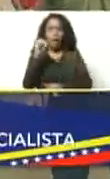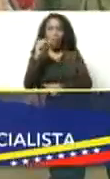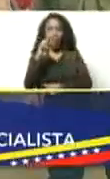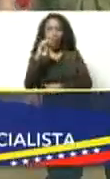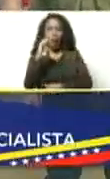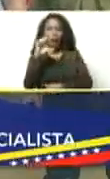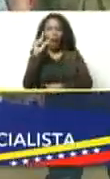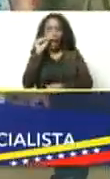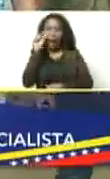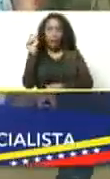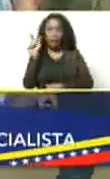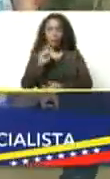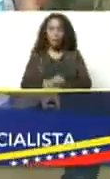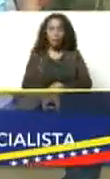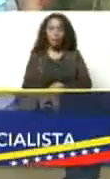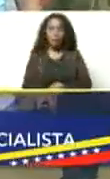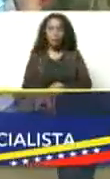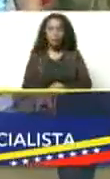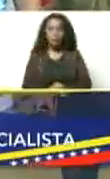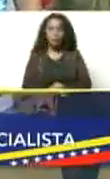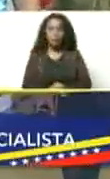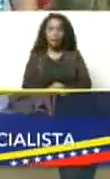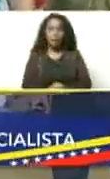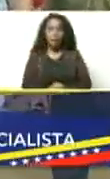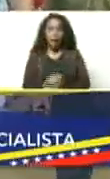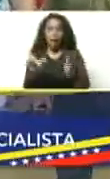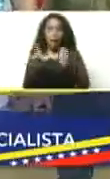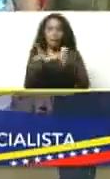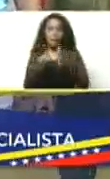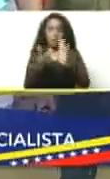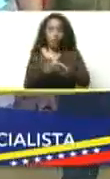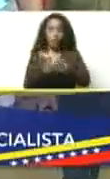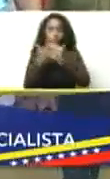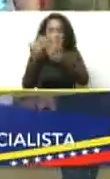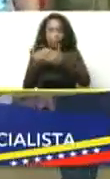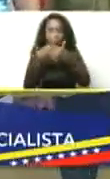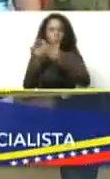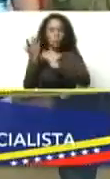Fajardo, Náguara. Manuel Palacio Fajardo, uno entra aquí